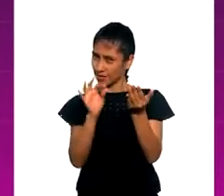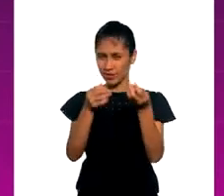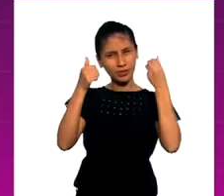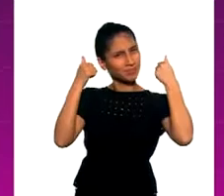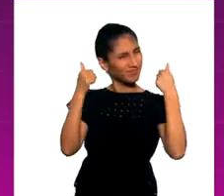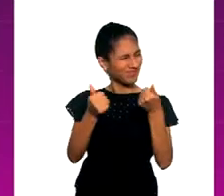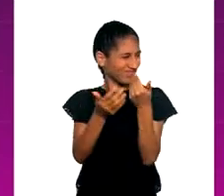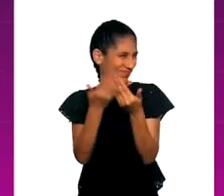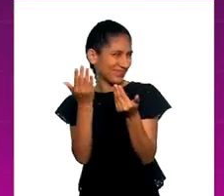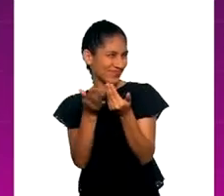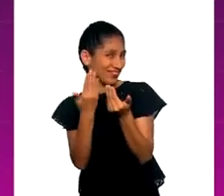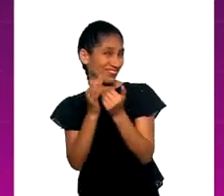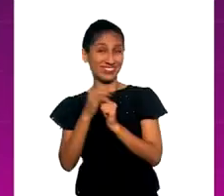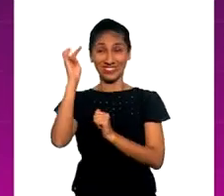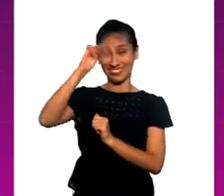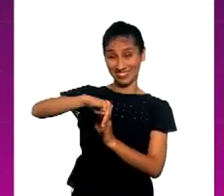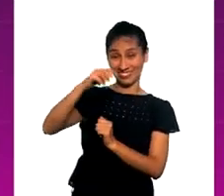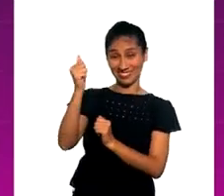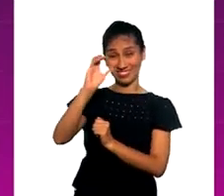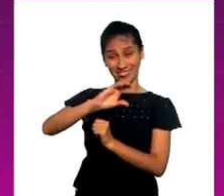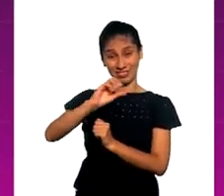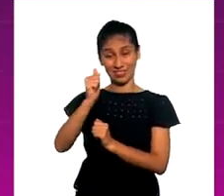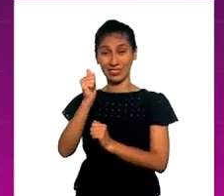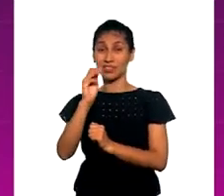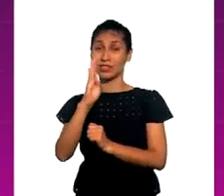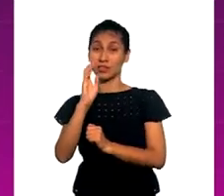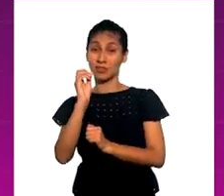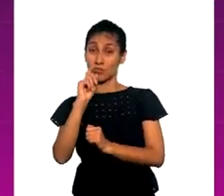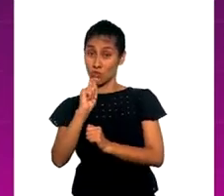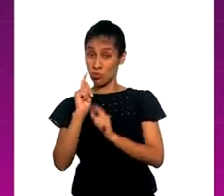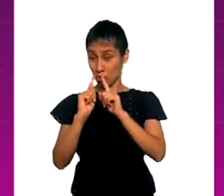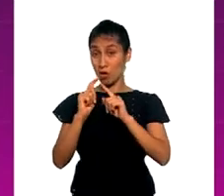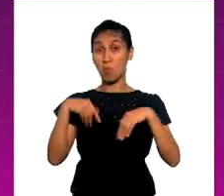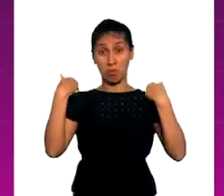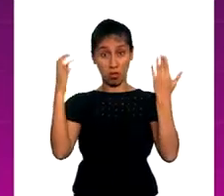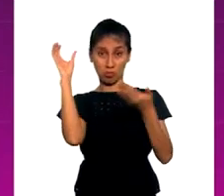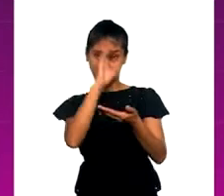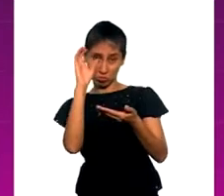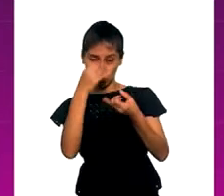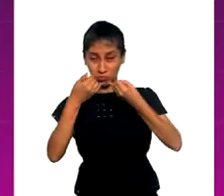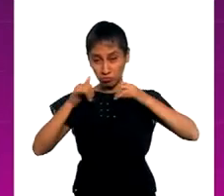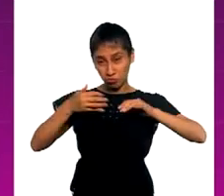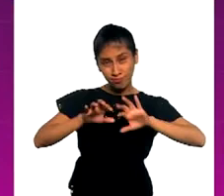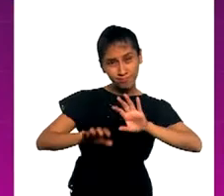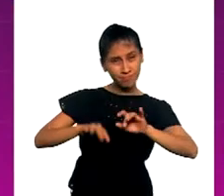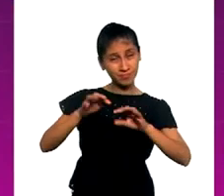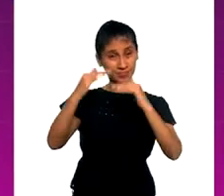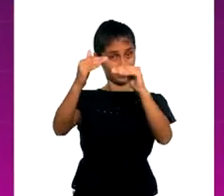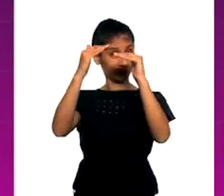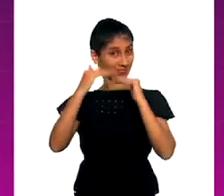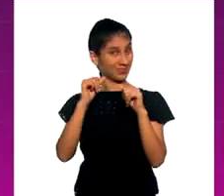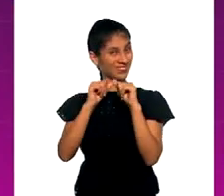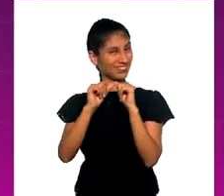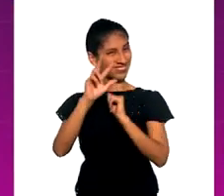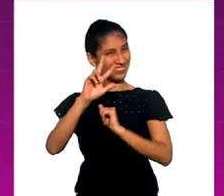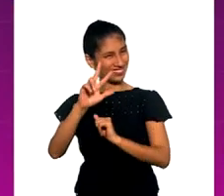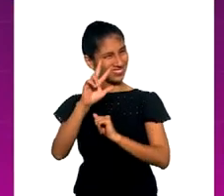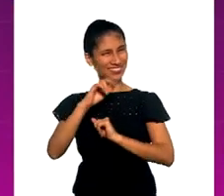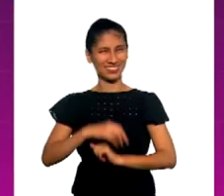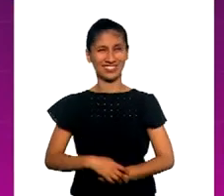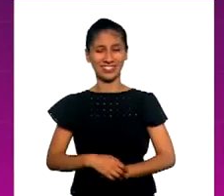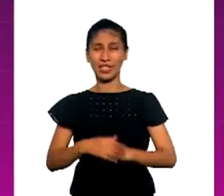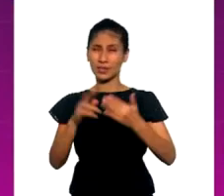me parece fácil matado puede buscar la información destrucción número 3